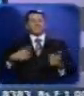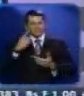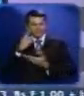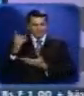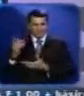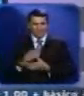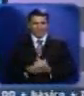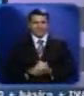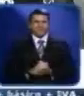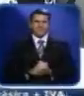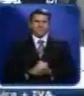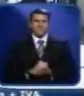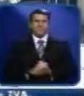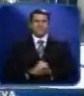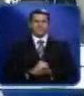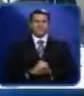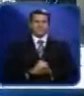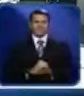esto.